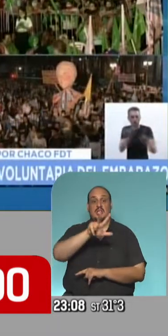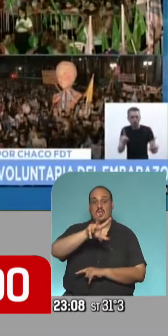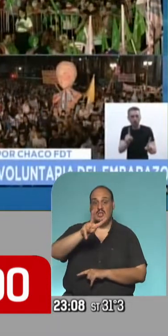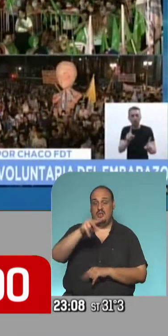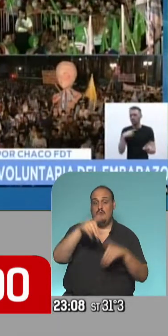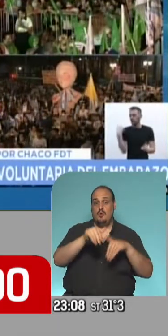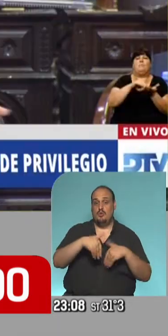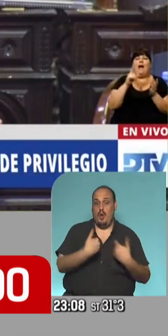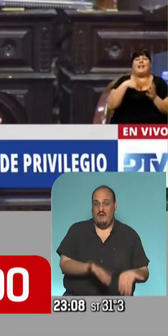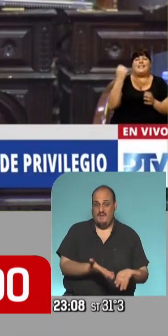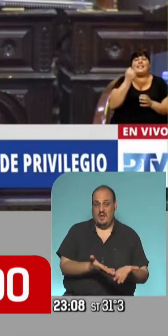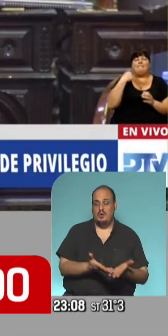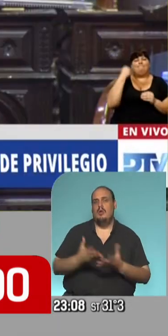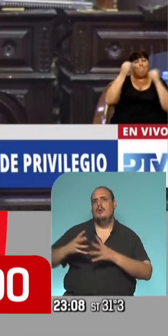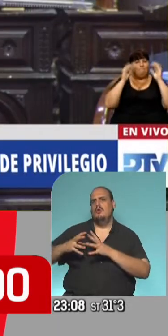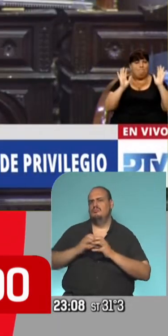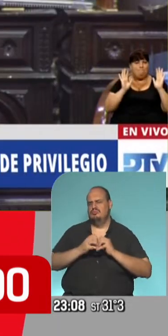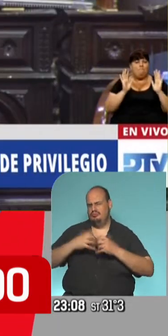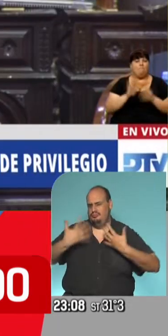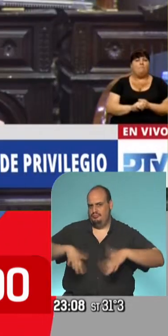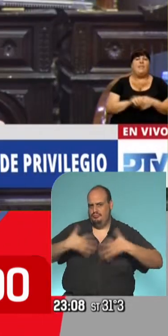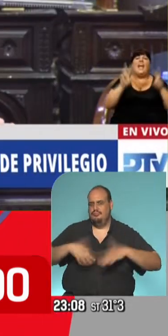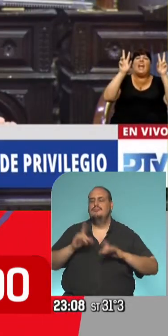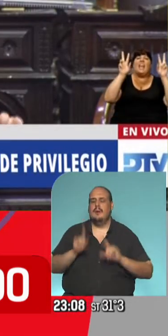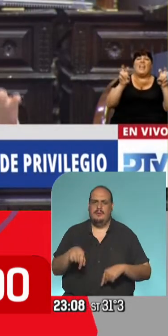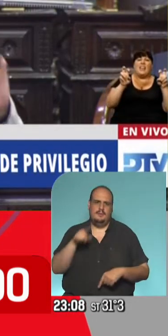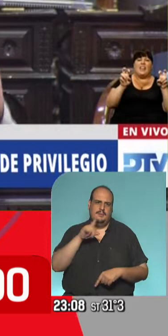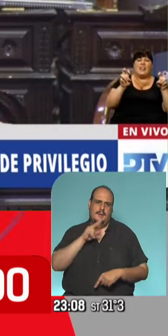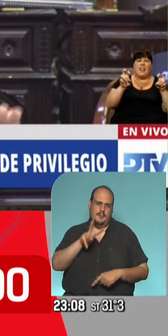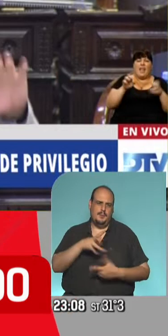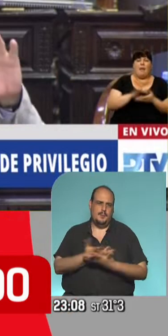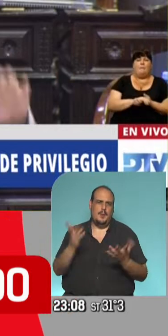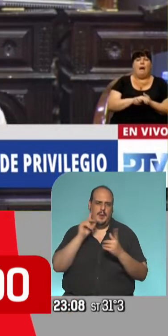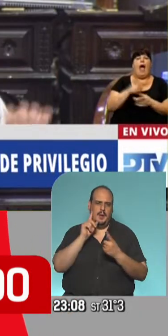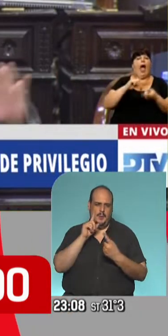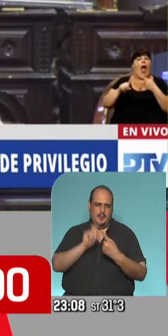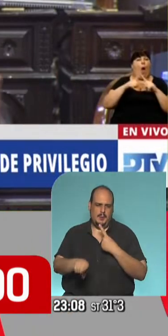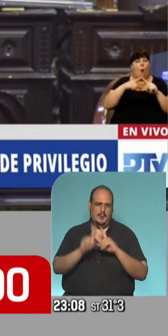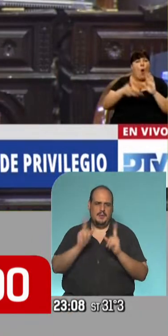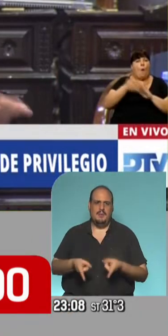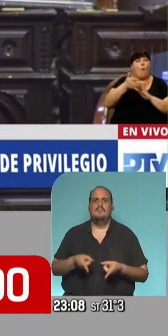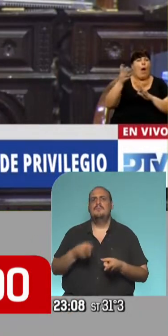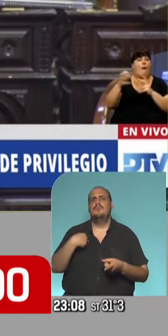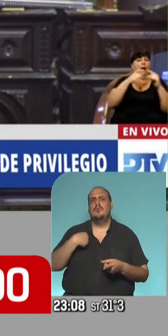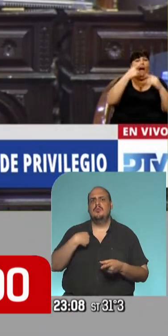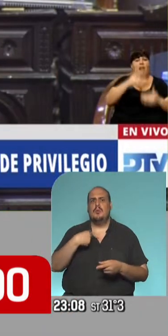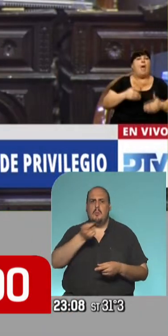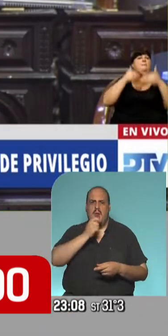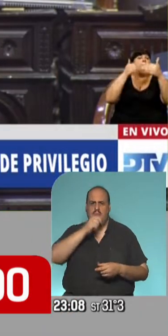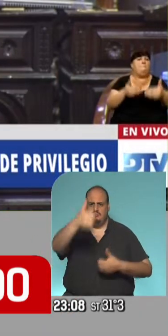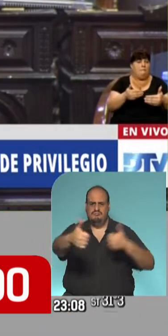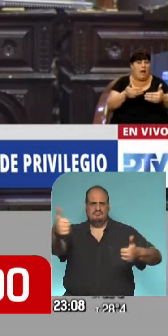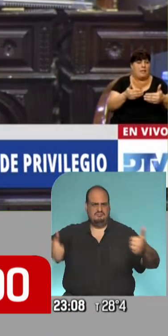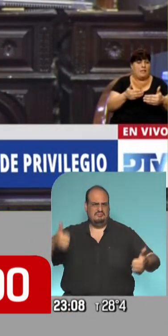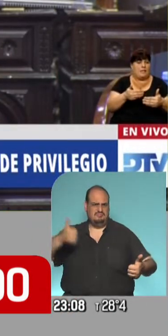votos a favor después de un arduo debate que también estuvimos siguiendo en vivo aquí en la televisión pública. Claro que sí. Y los móviles están desplegados por todos lados, porque recién lo veíamos en la